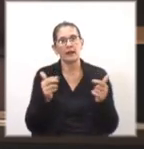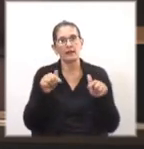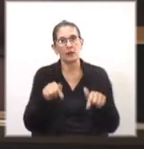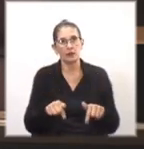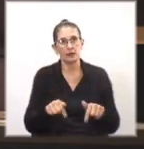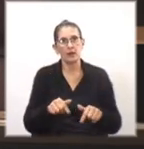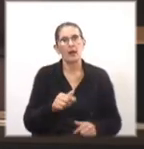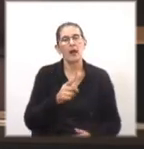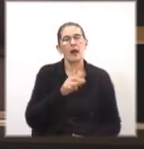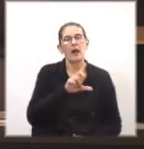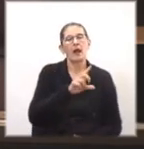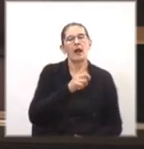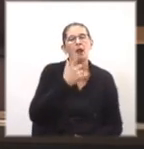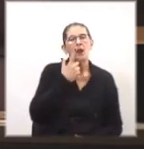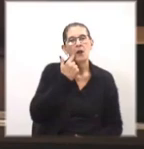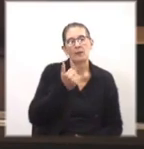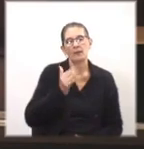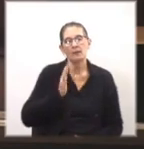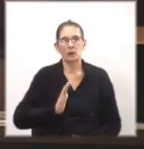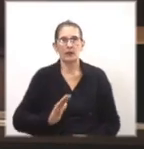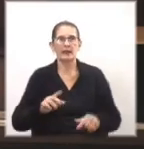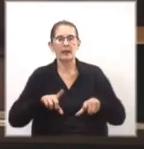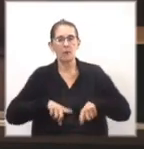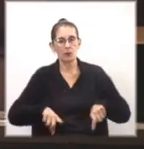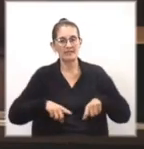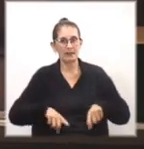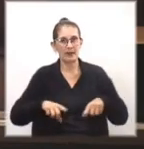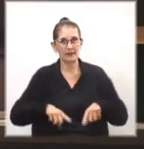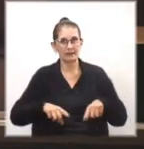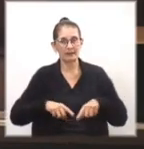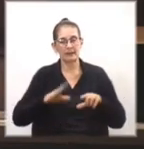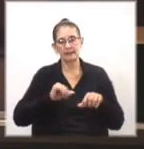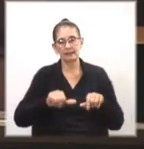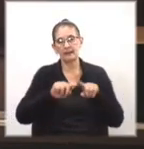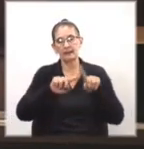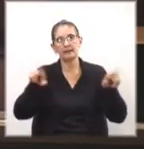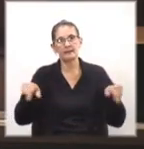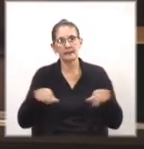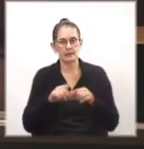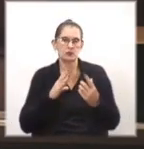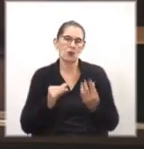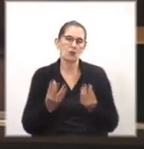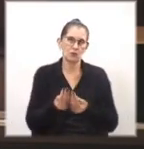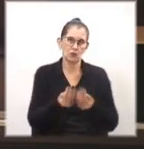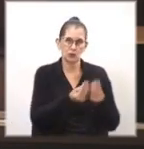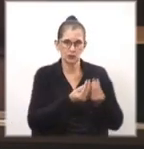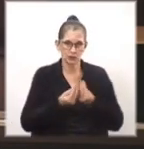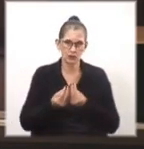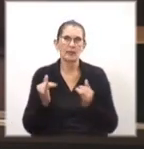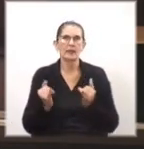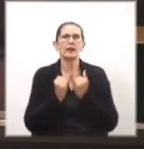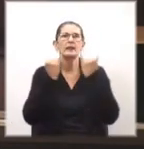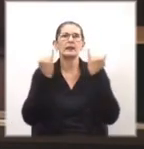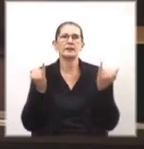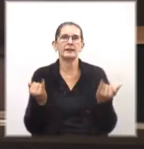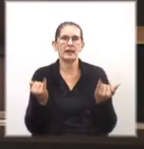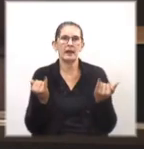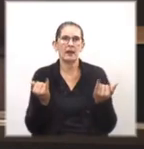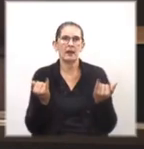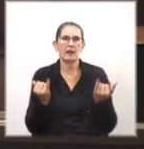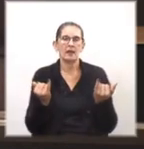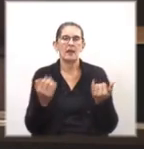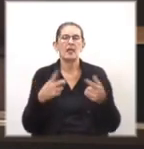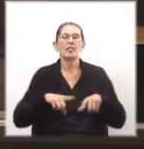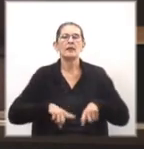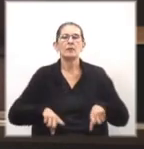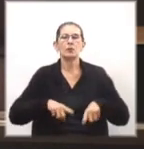y los municipalistas que están en esta sala, que son muchas y muchos en el Día de los Municipios